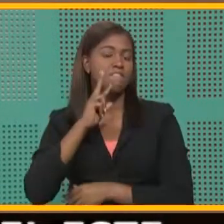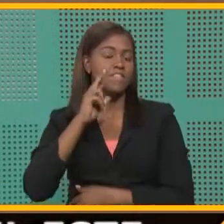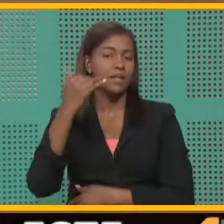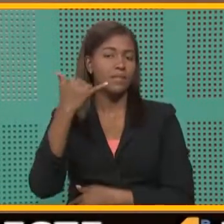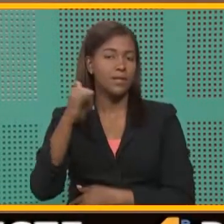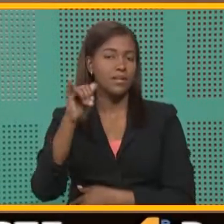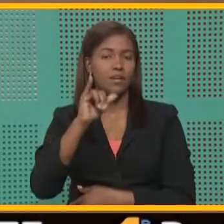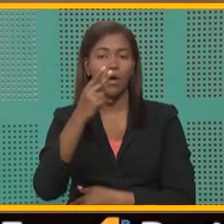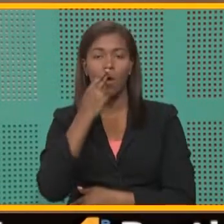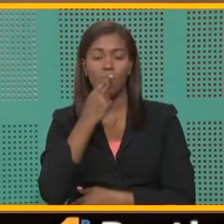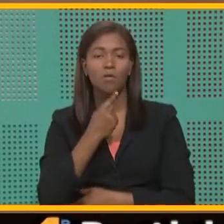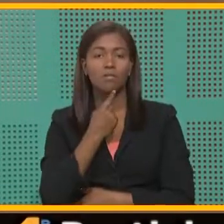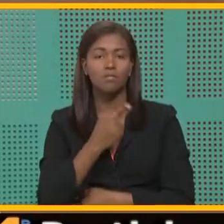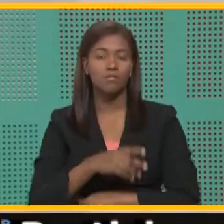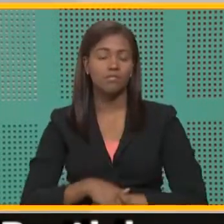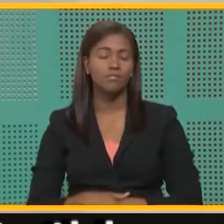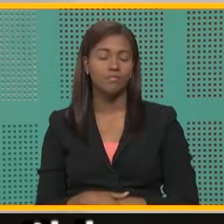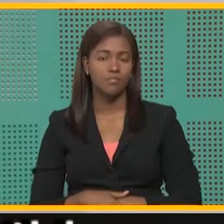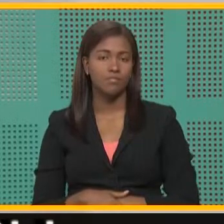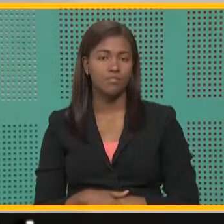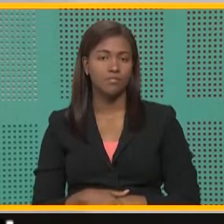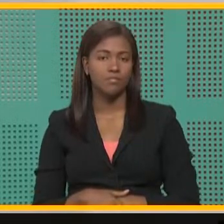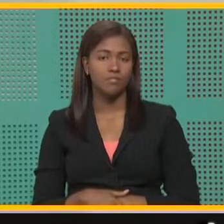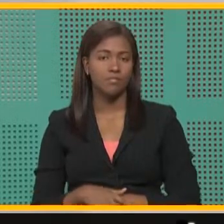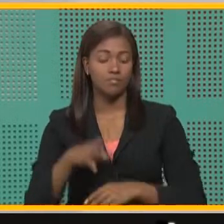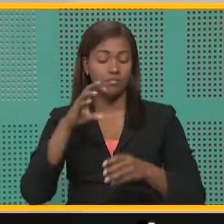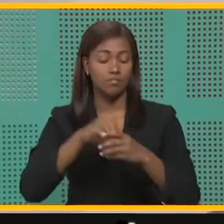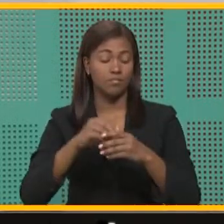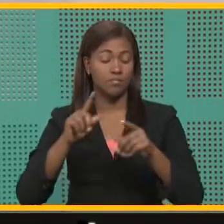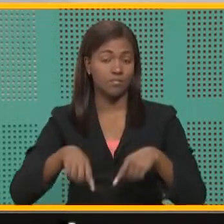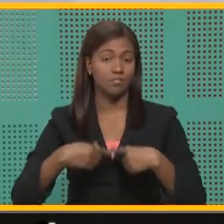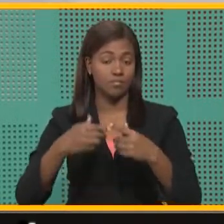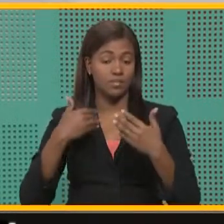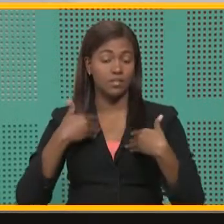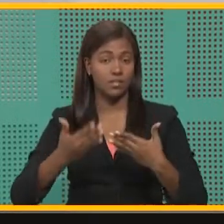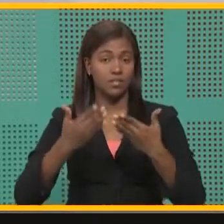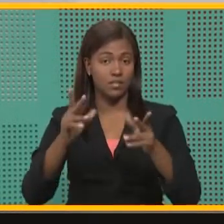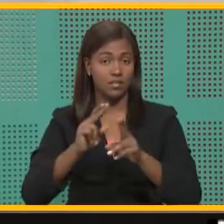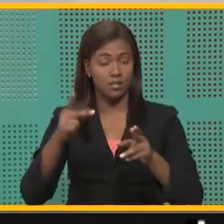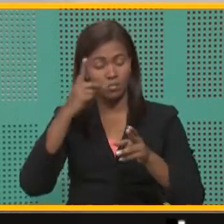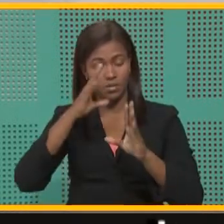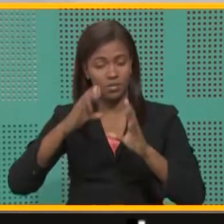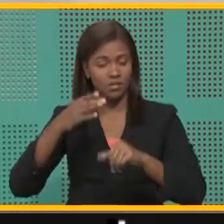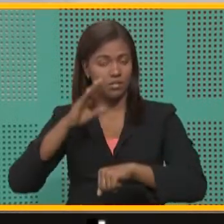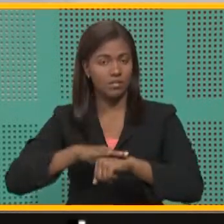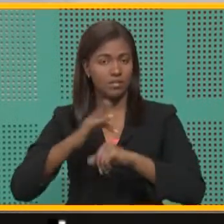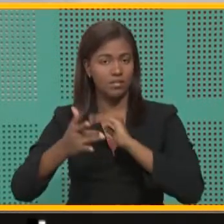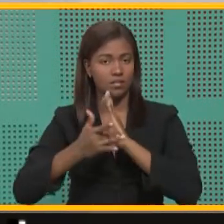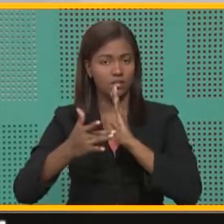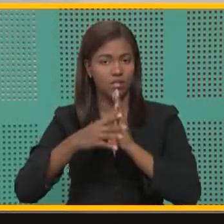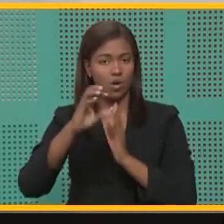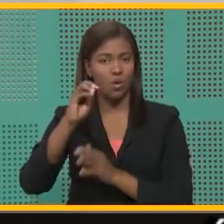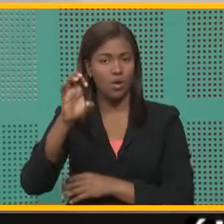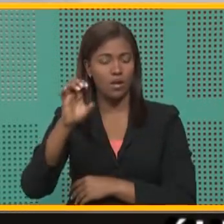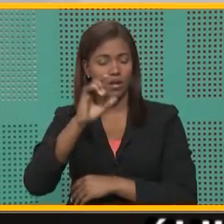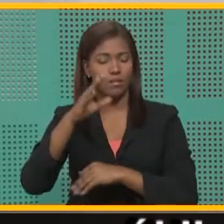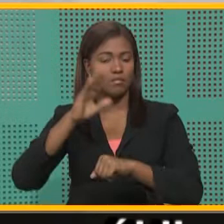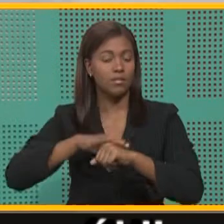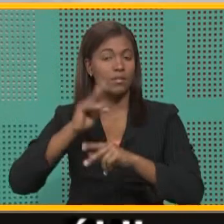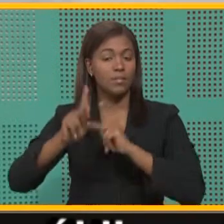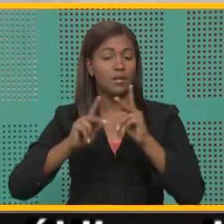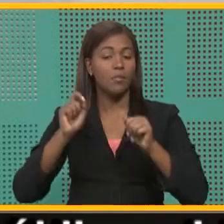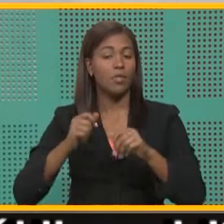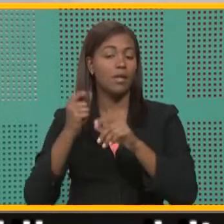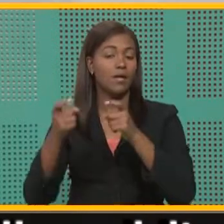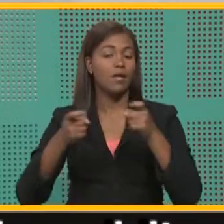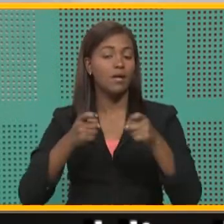amarilla y roja. Mientras en la aplicación que fue actualizada por los técnicos del COE, en esta nueva versión, la población podrá manejar